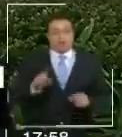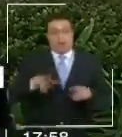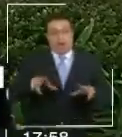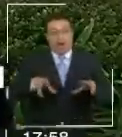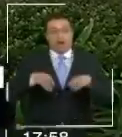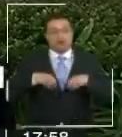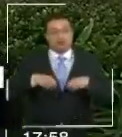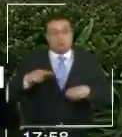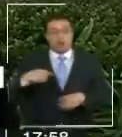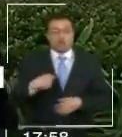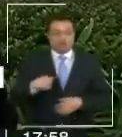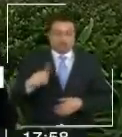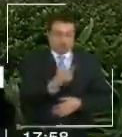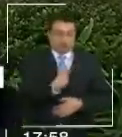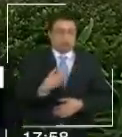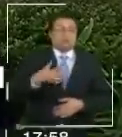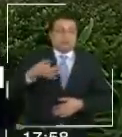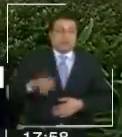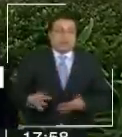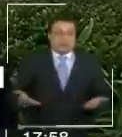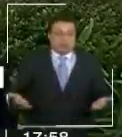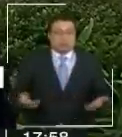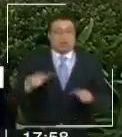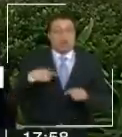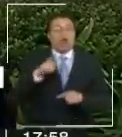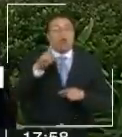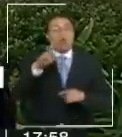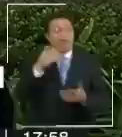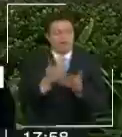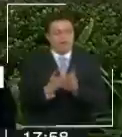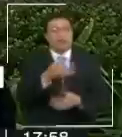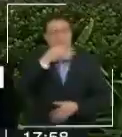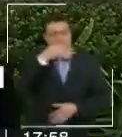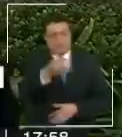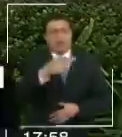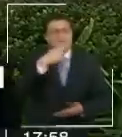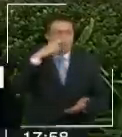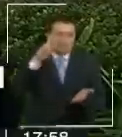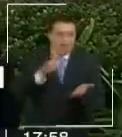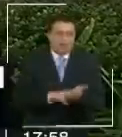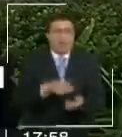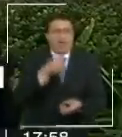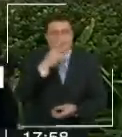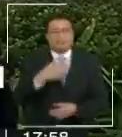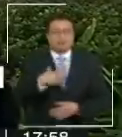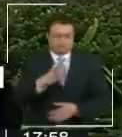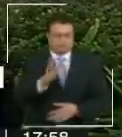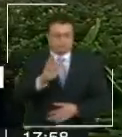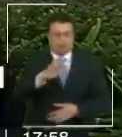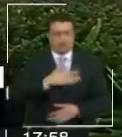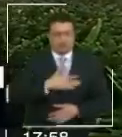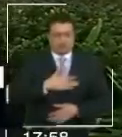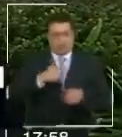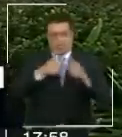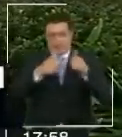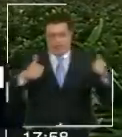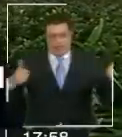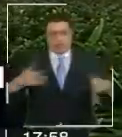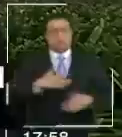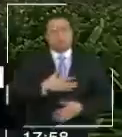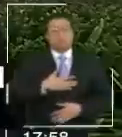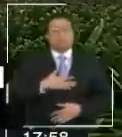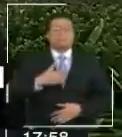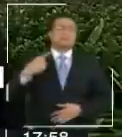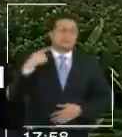vez que nosotros la embarramos, que alguna vez la gente nos vea diciendo, sabe que más nosotros como dirigentes somos los responsables de